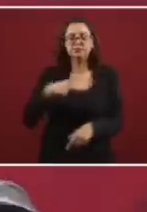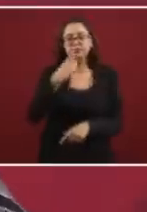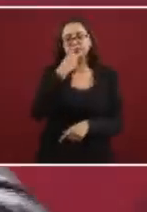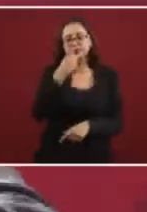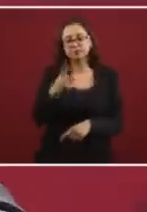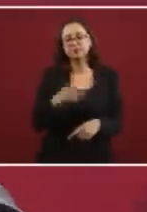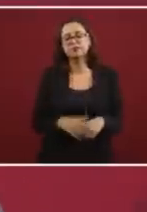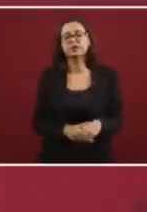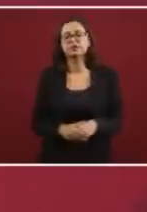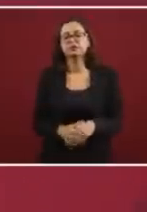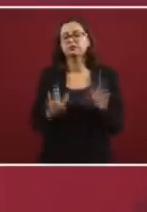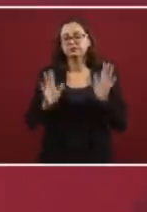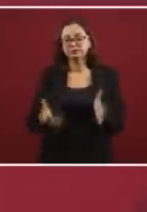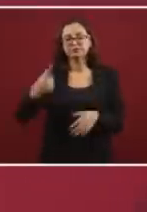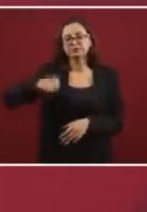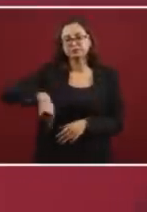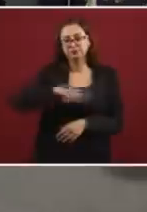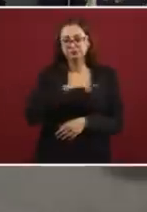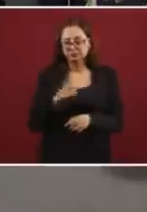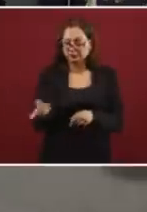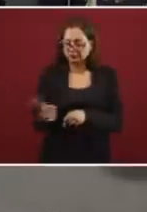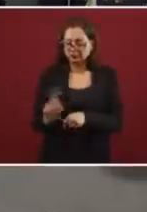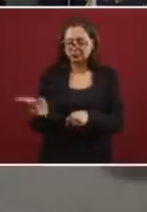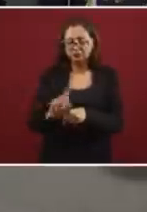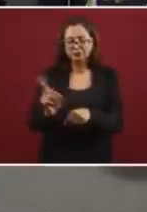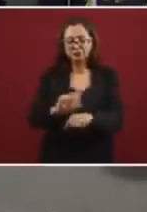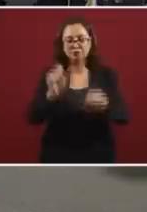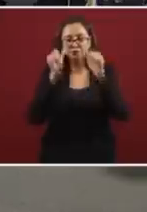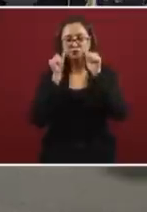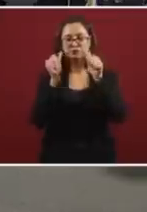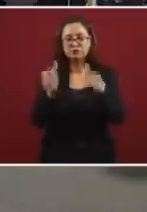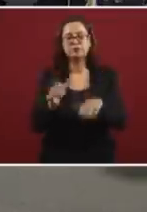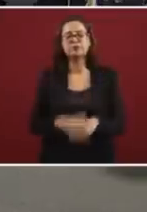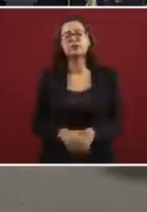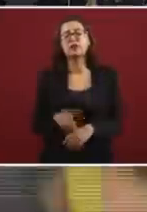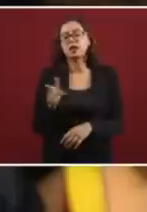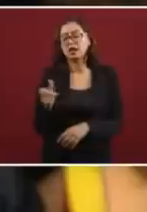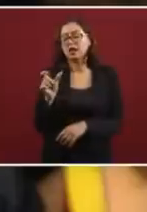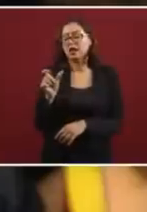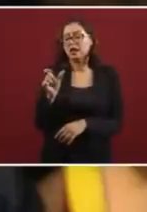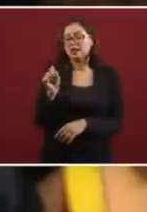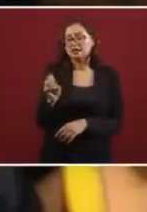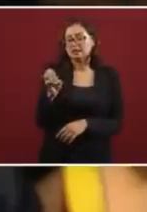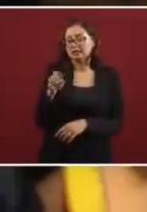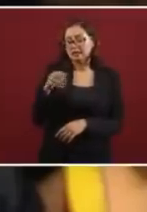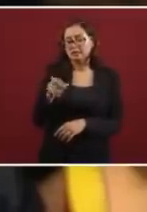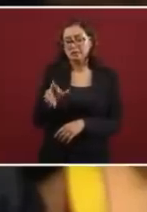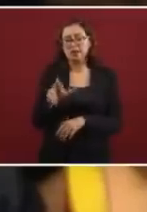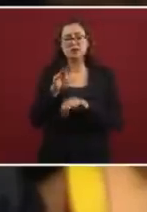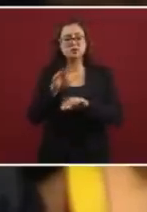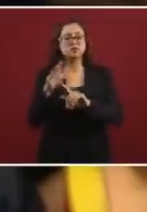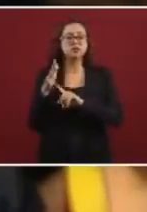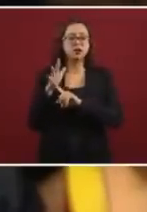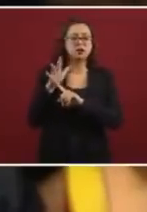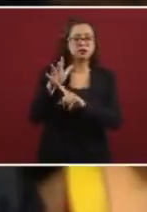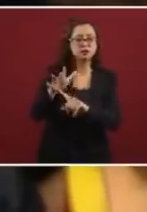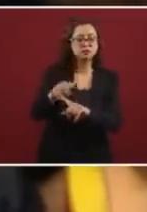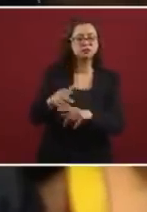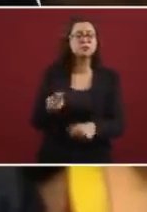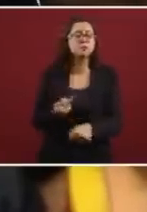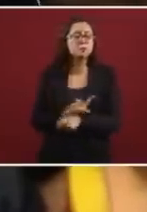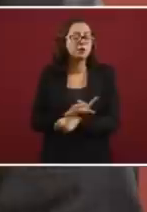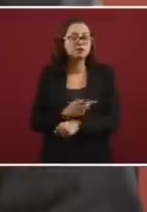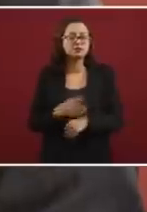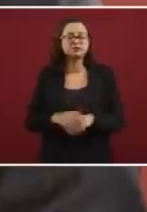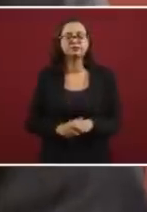estamos atendiendo esos todos los días sobre el informe de la marina presidente del este el